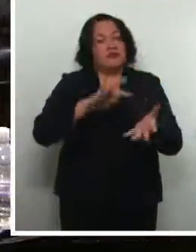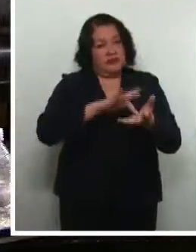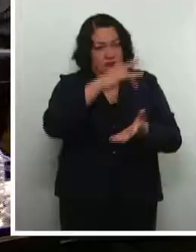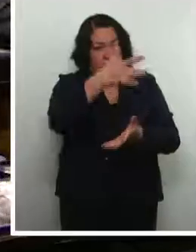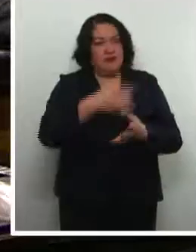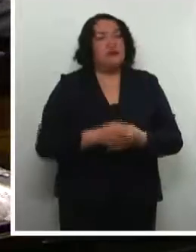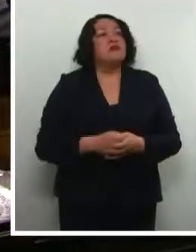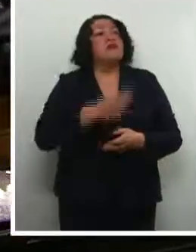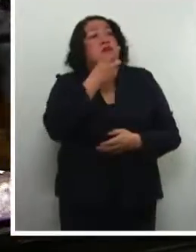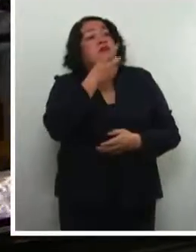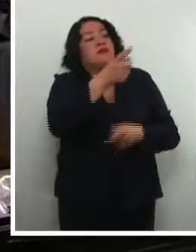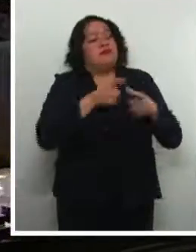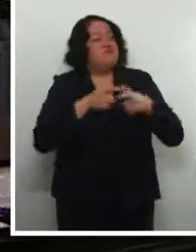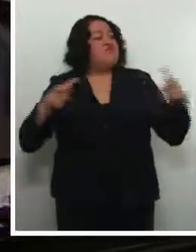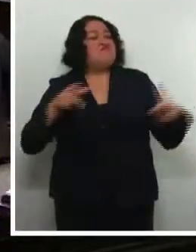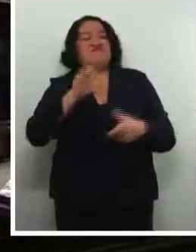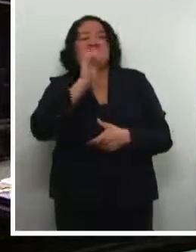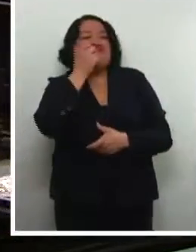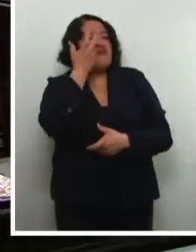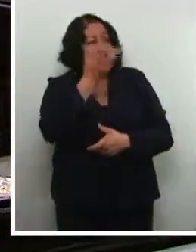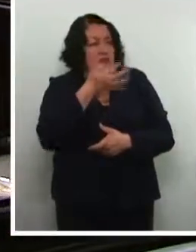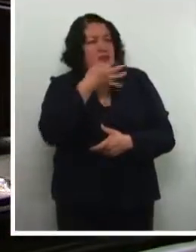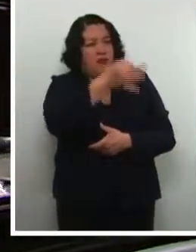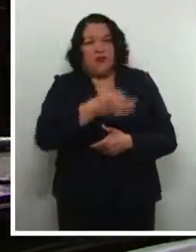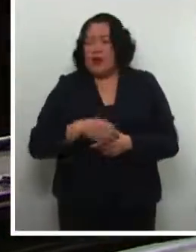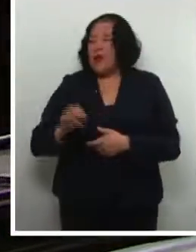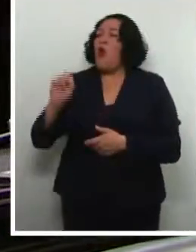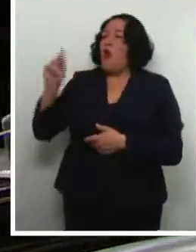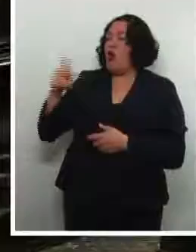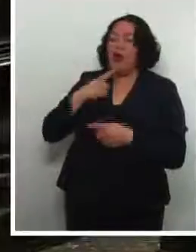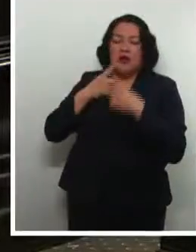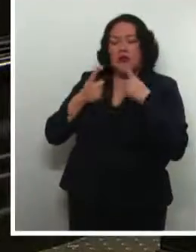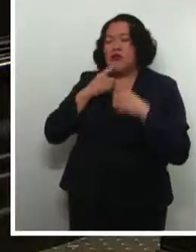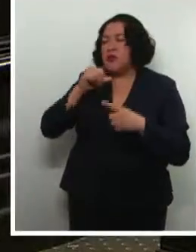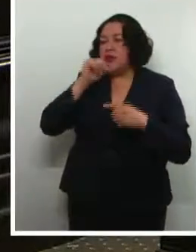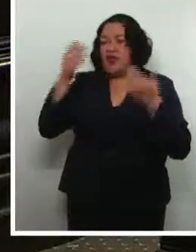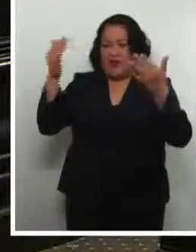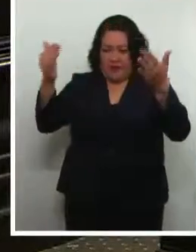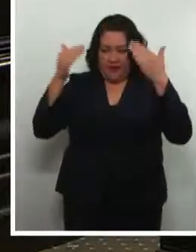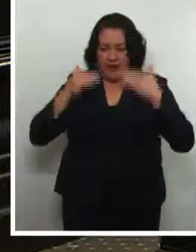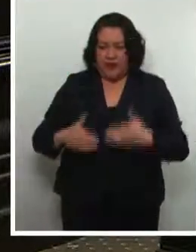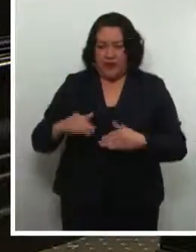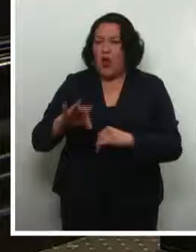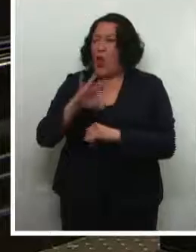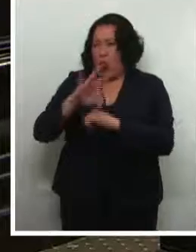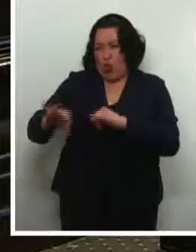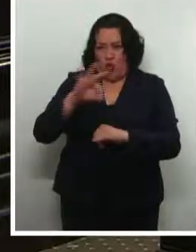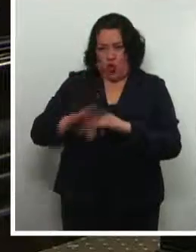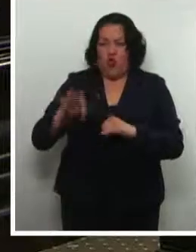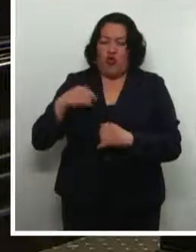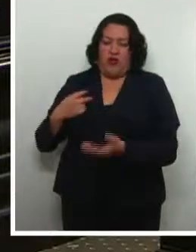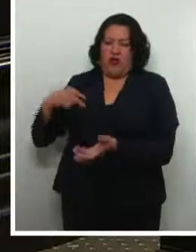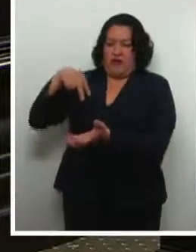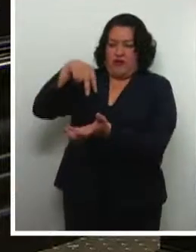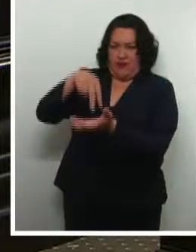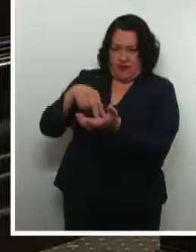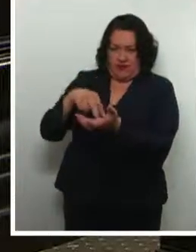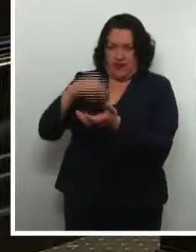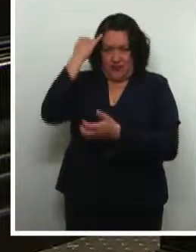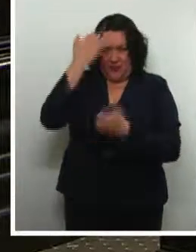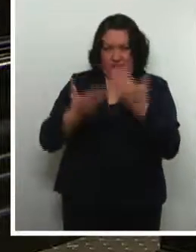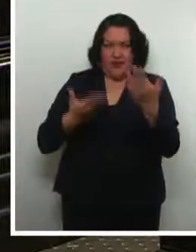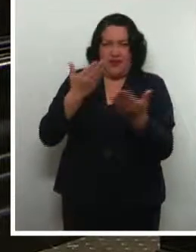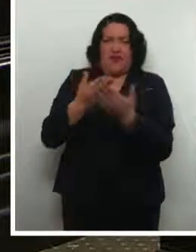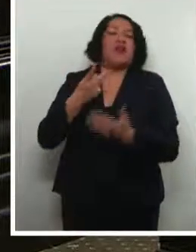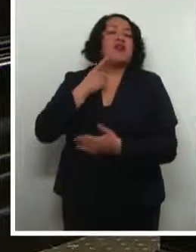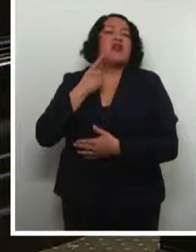Gracias. Mayoría por la negativa, presidente. No se admite a discusión. Finalmente, tiene el uso de la palabra para presentar su